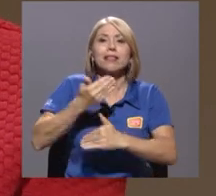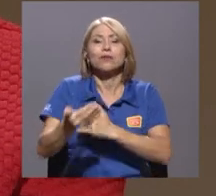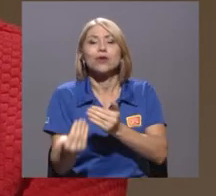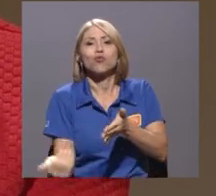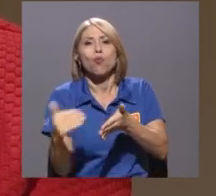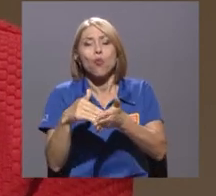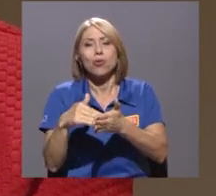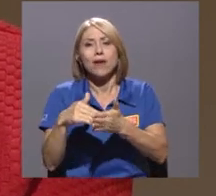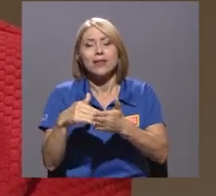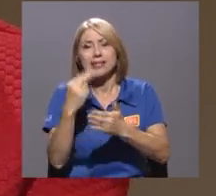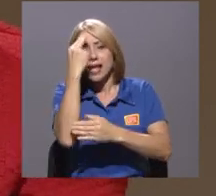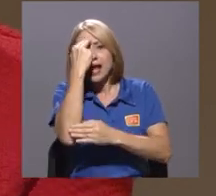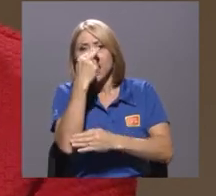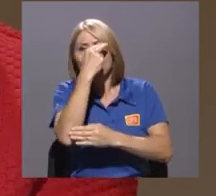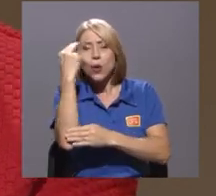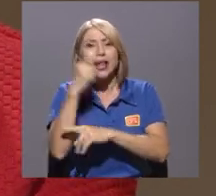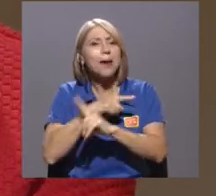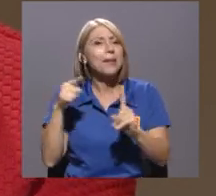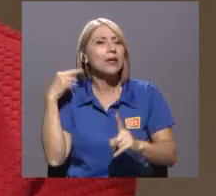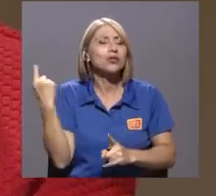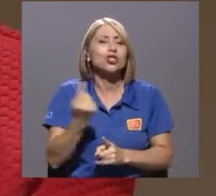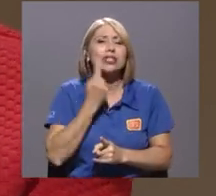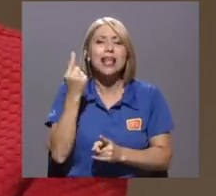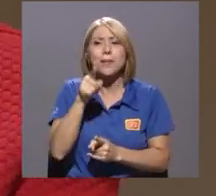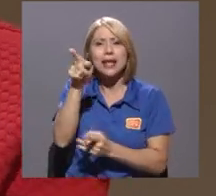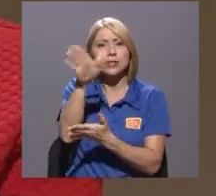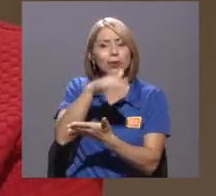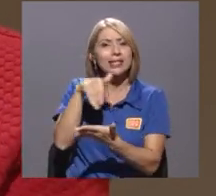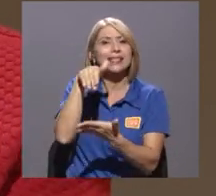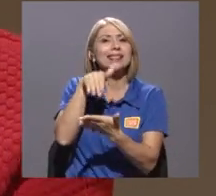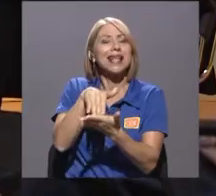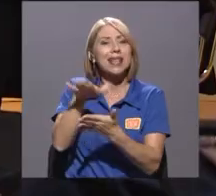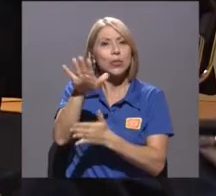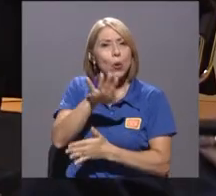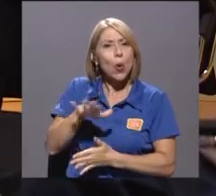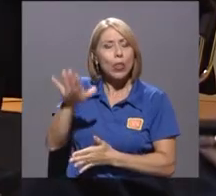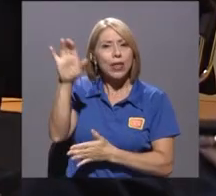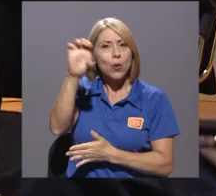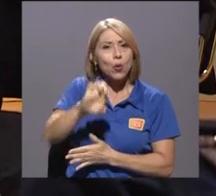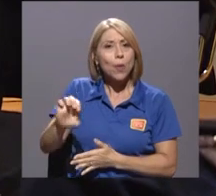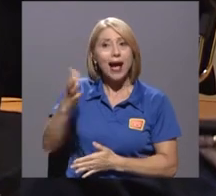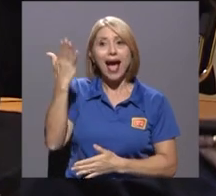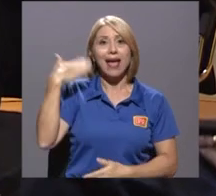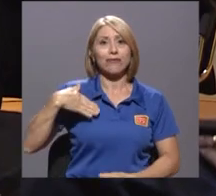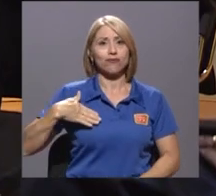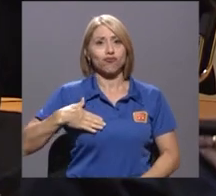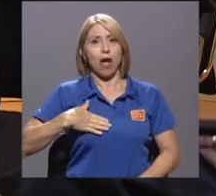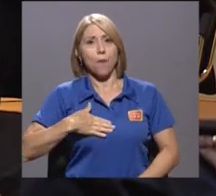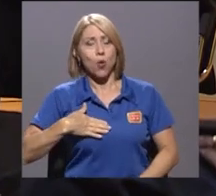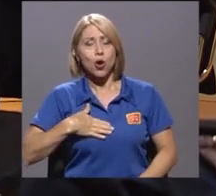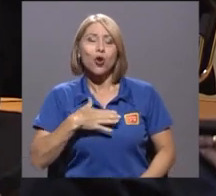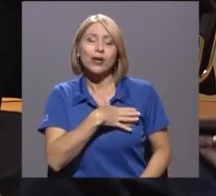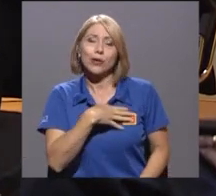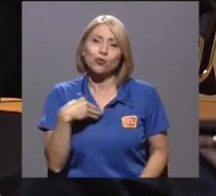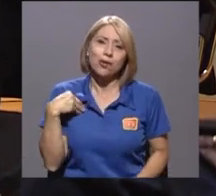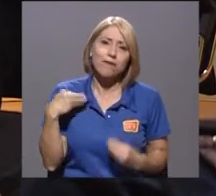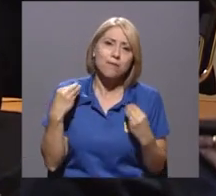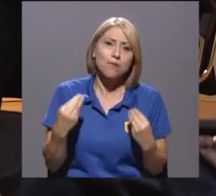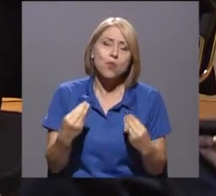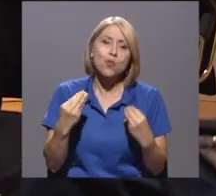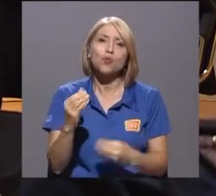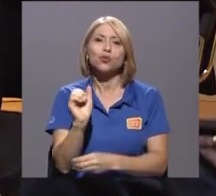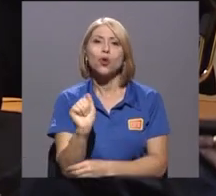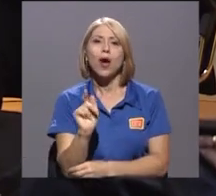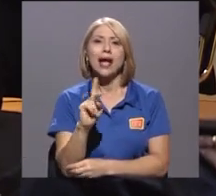siempre el centro en un corazón de europa napoleón gustaba mucho arriesgar lo quería y